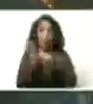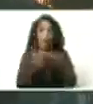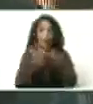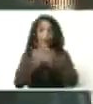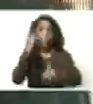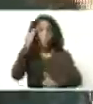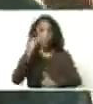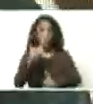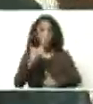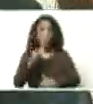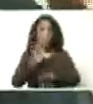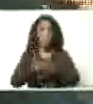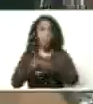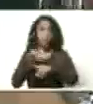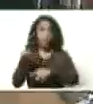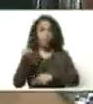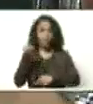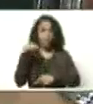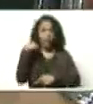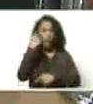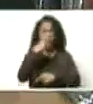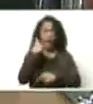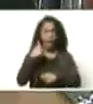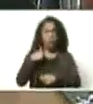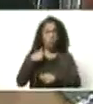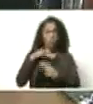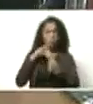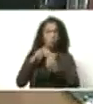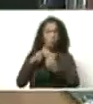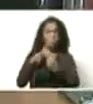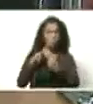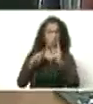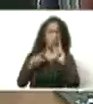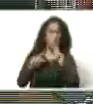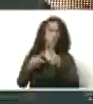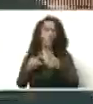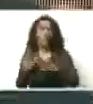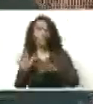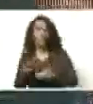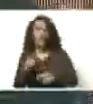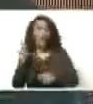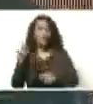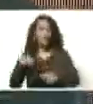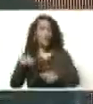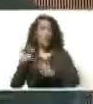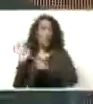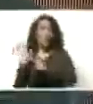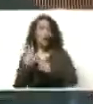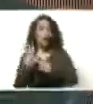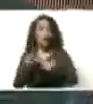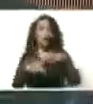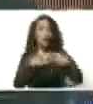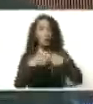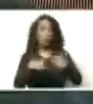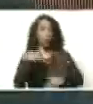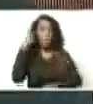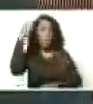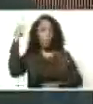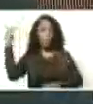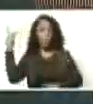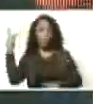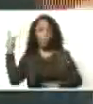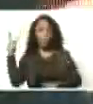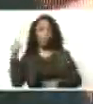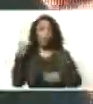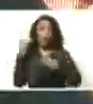por eso es que tu cara me parece conocidos y para que ese presidente tuvo un ejemplo de la revolución pedagógica la